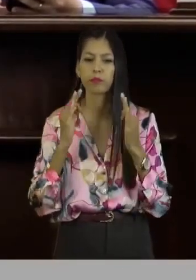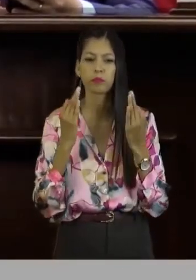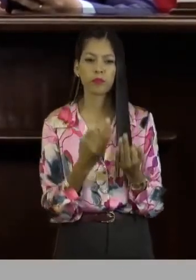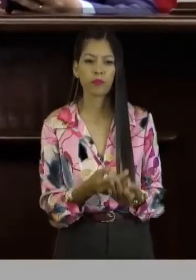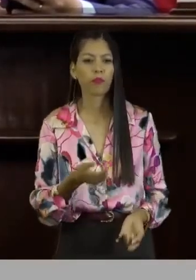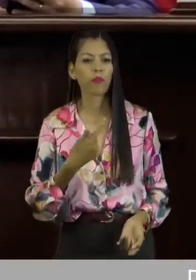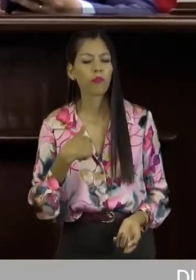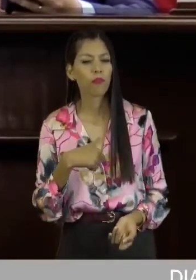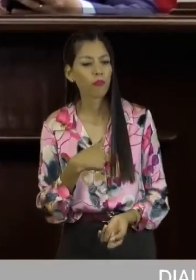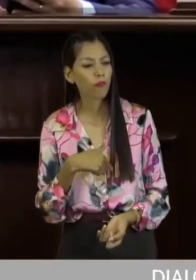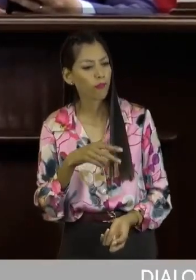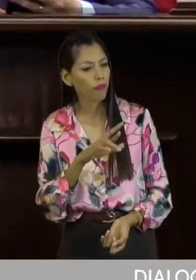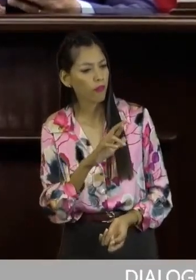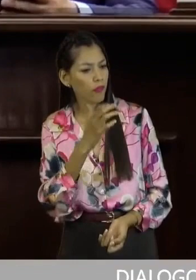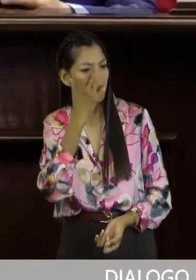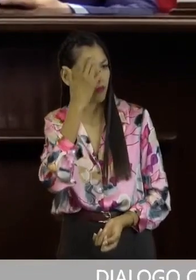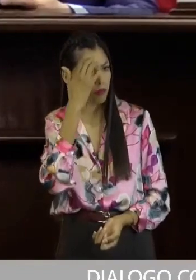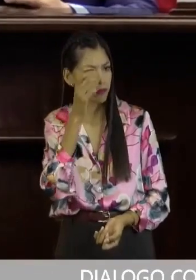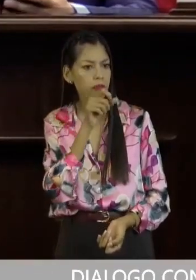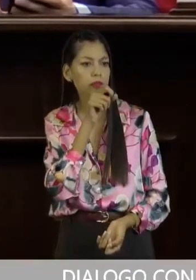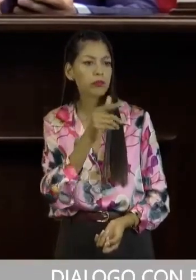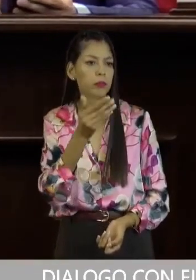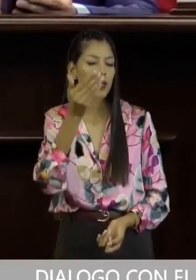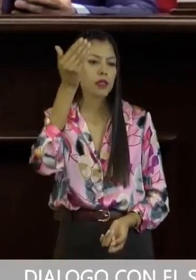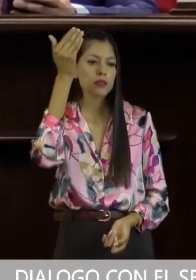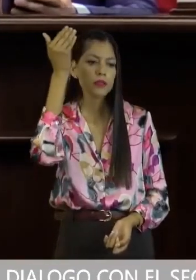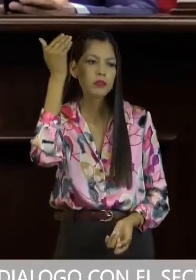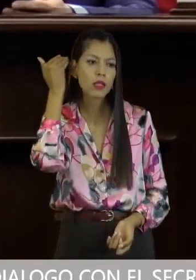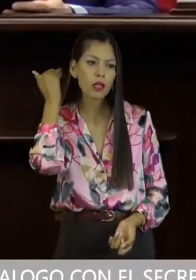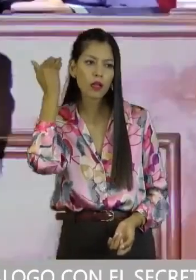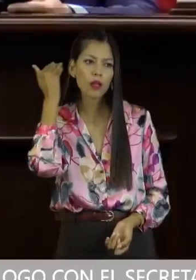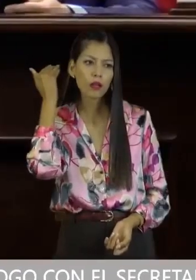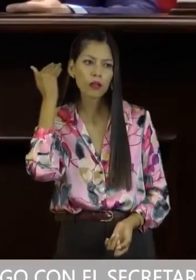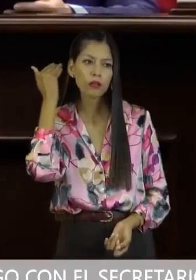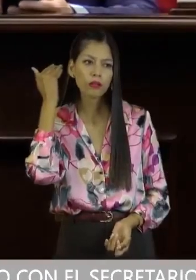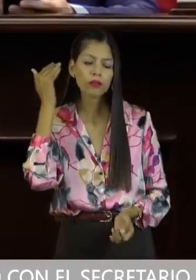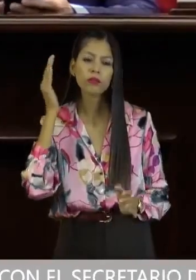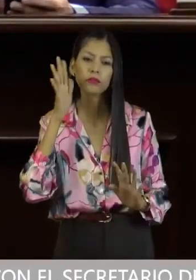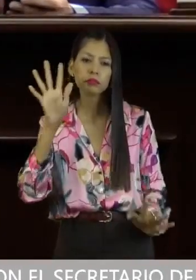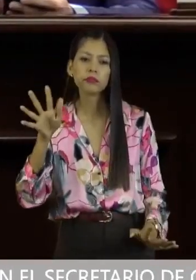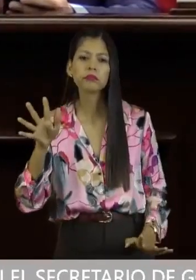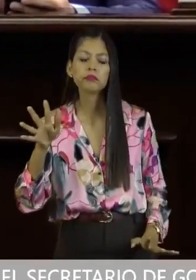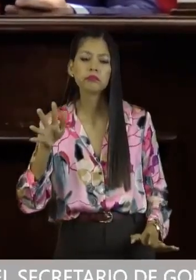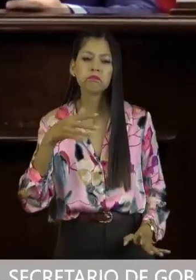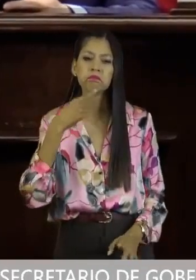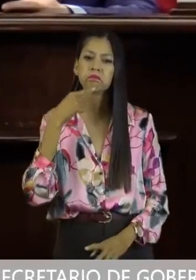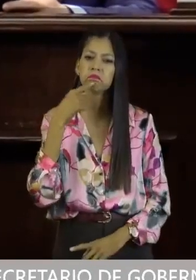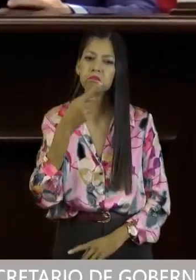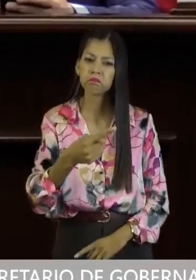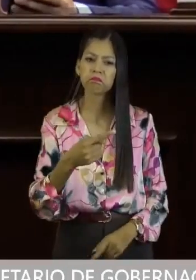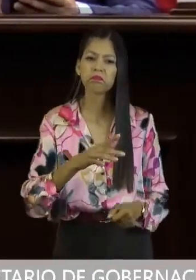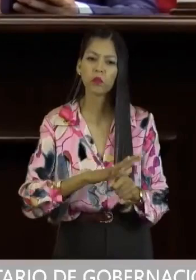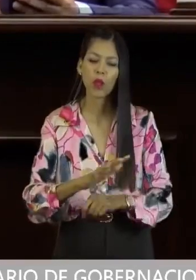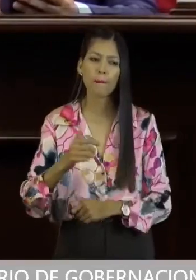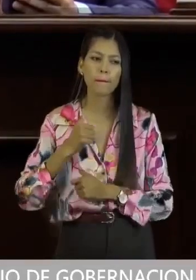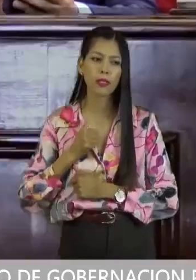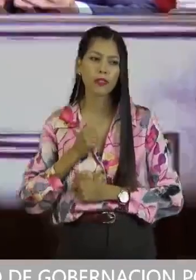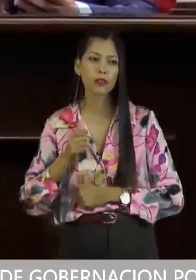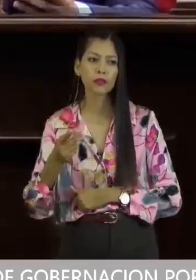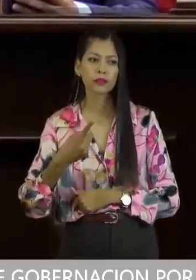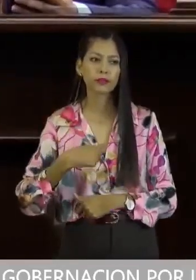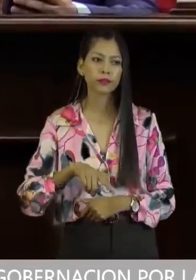Hemos de reconocer que en el pasado, pues se acusó a nuestras Fuerzas Armadas